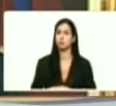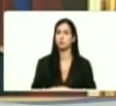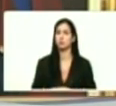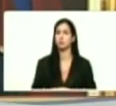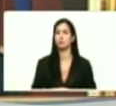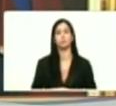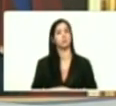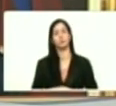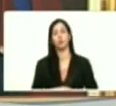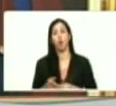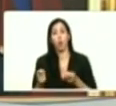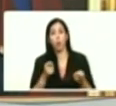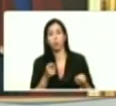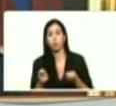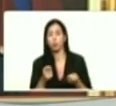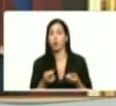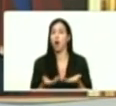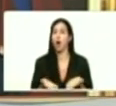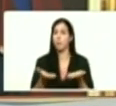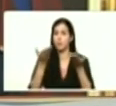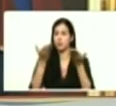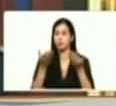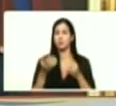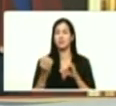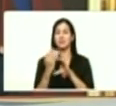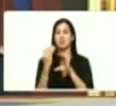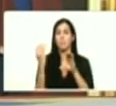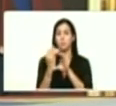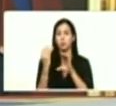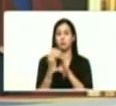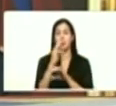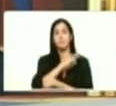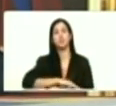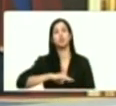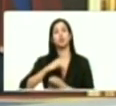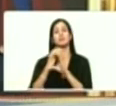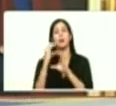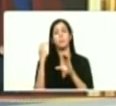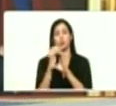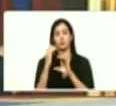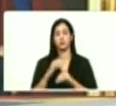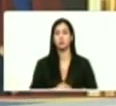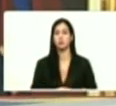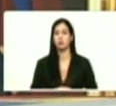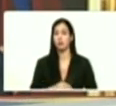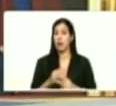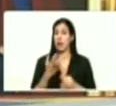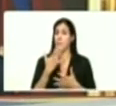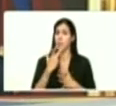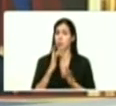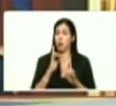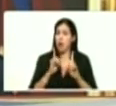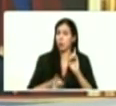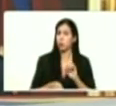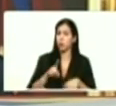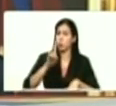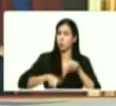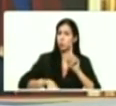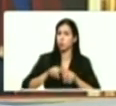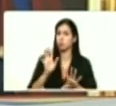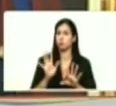justos y controlados en el sector transporte en la misión transporte si hay algún elemento